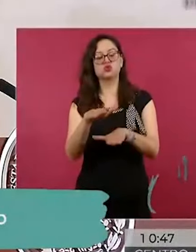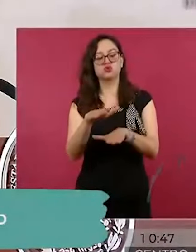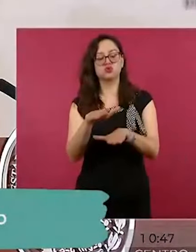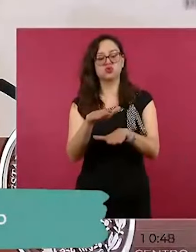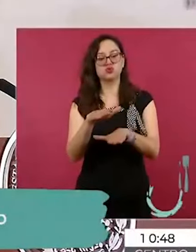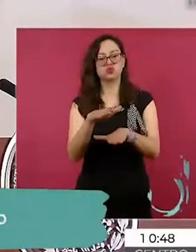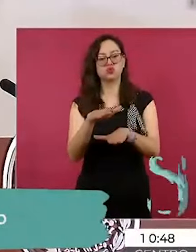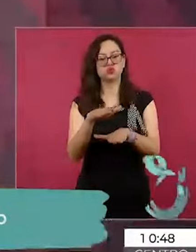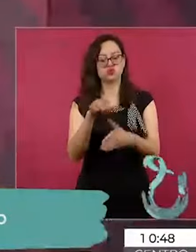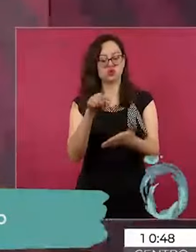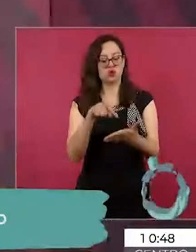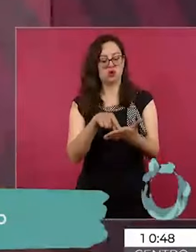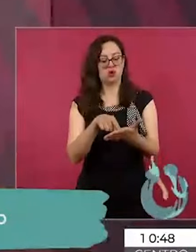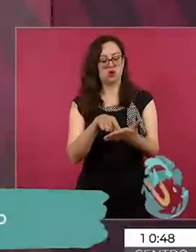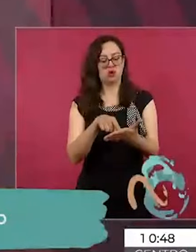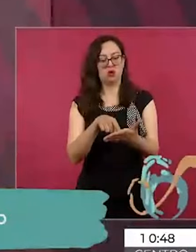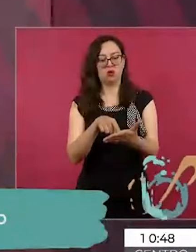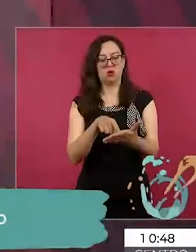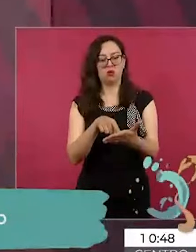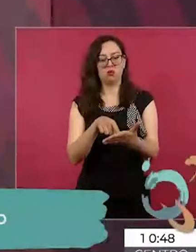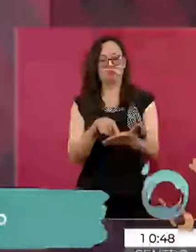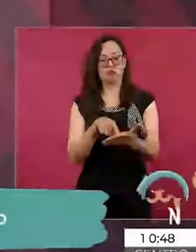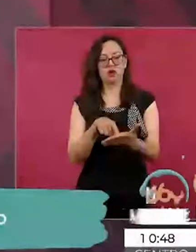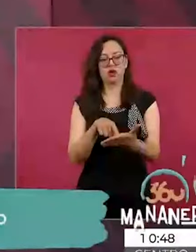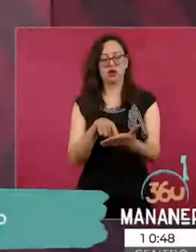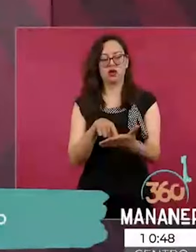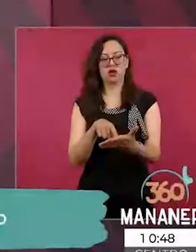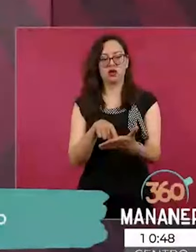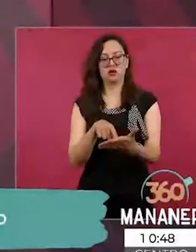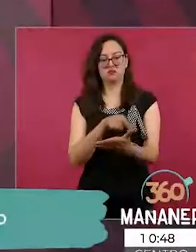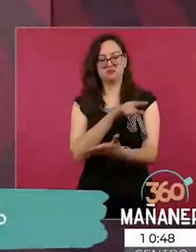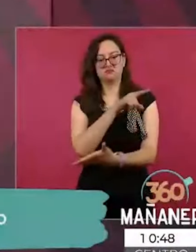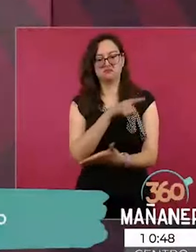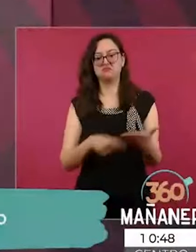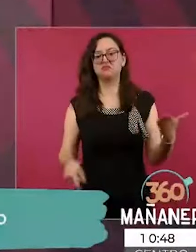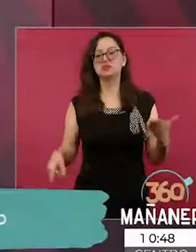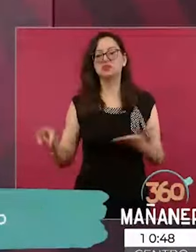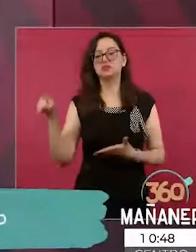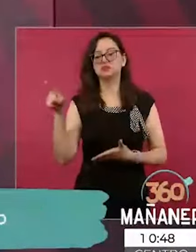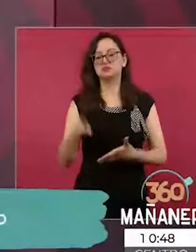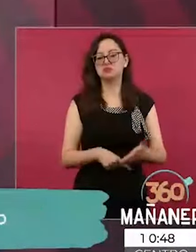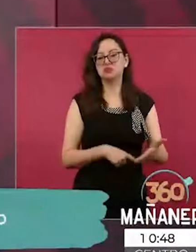nulificador de Cancelar leyes